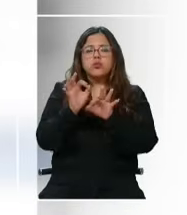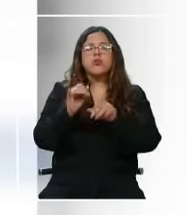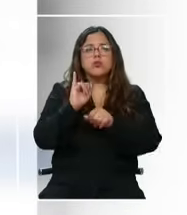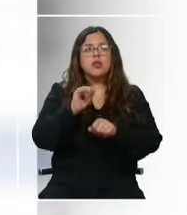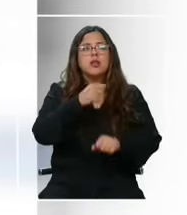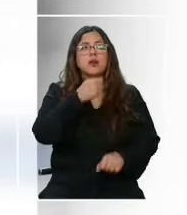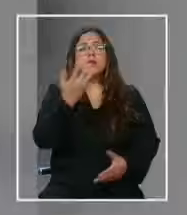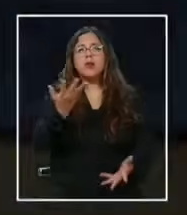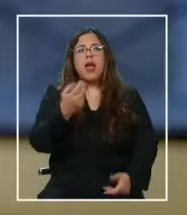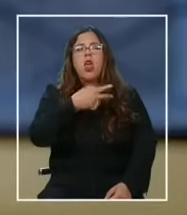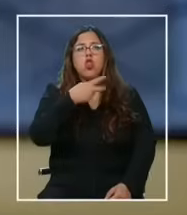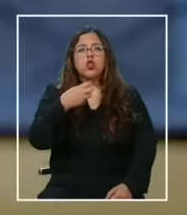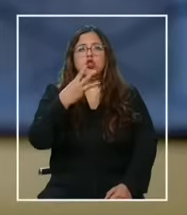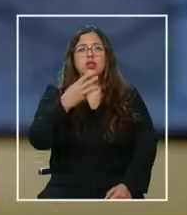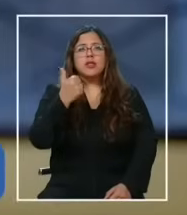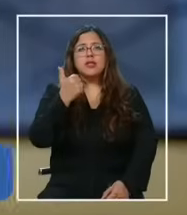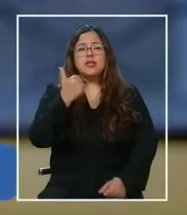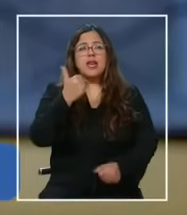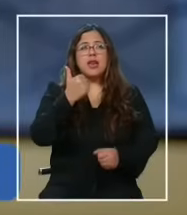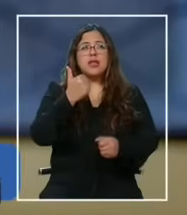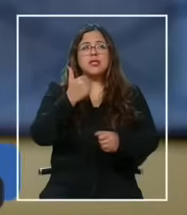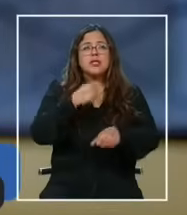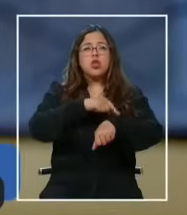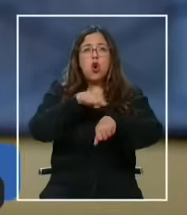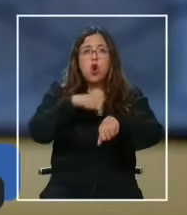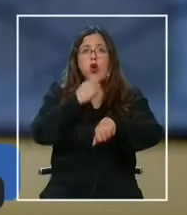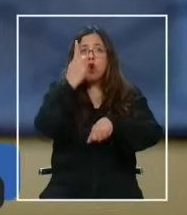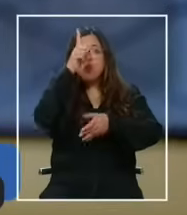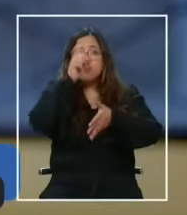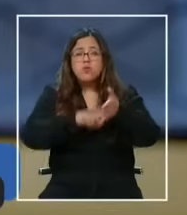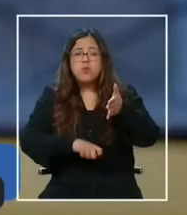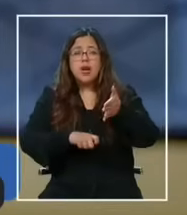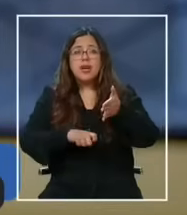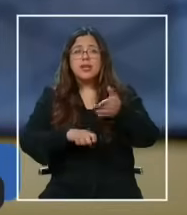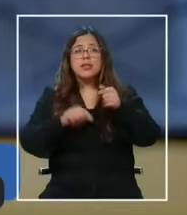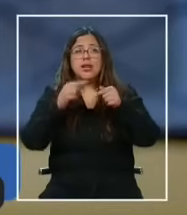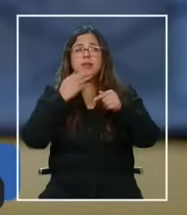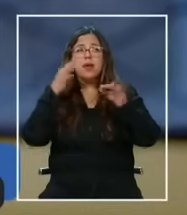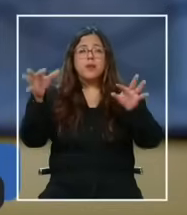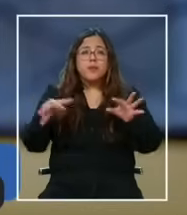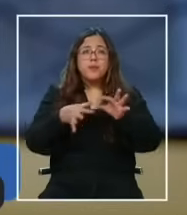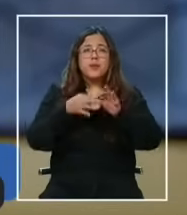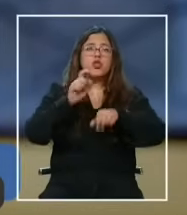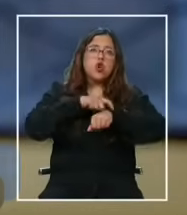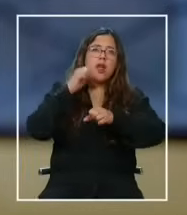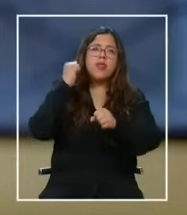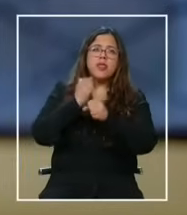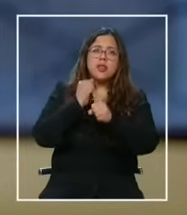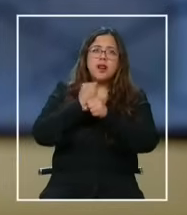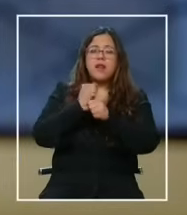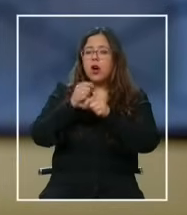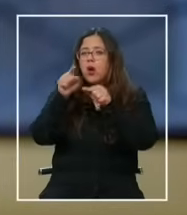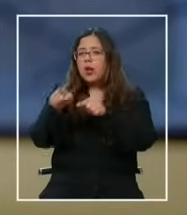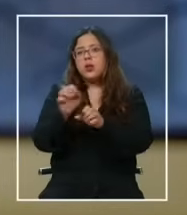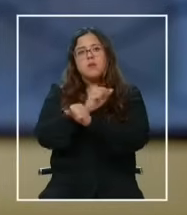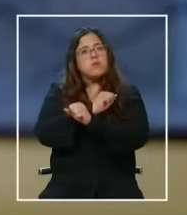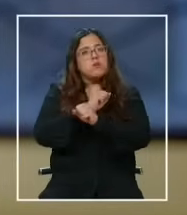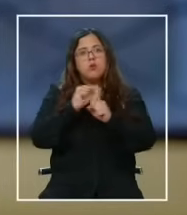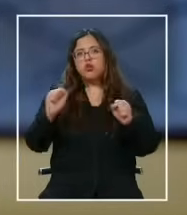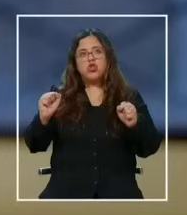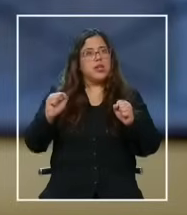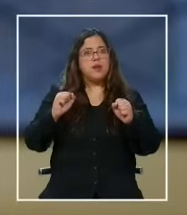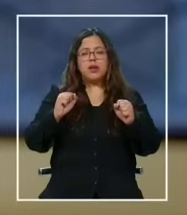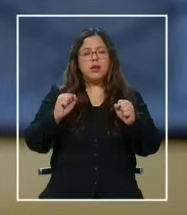236 horas en un mes horas extra que están asociadas además de las horas laborales este son imposibles de